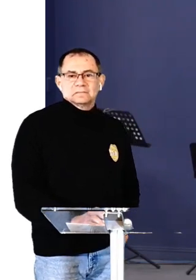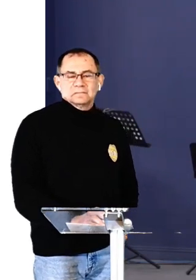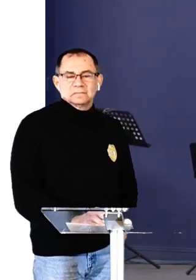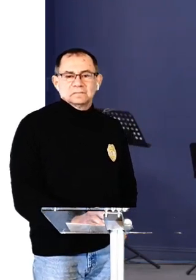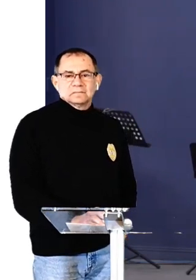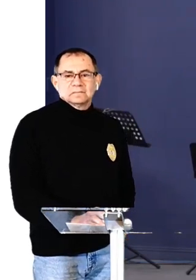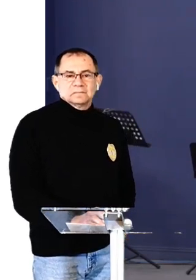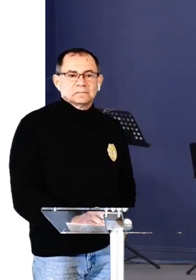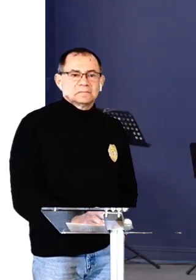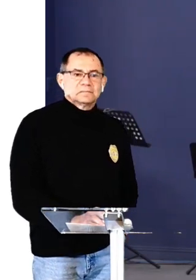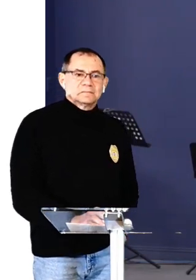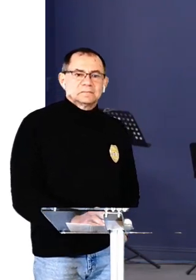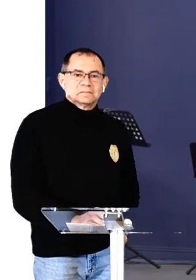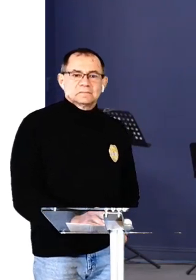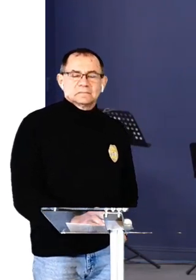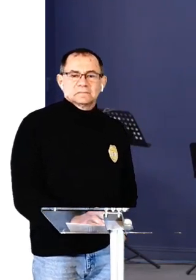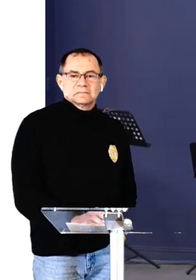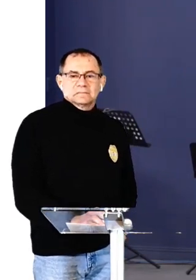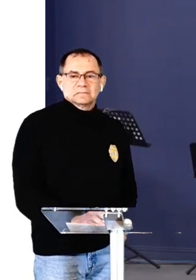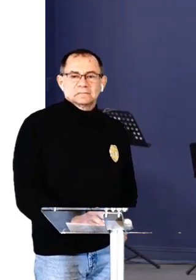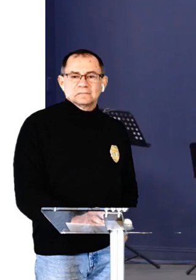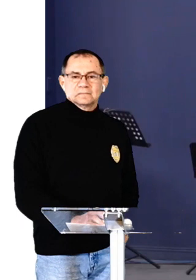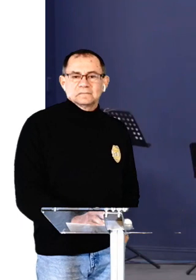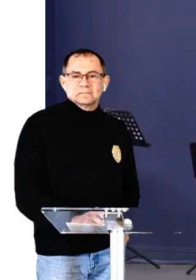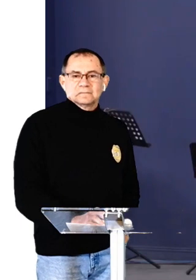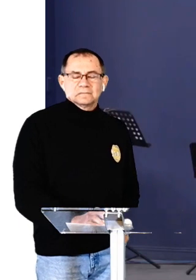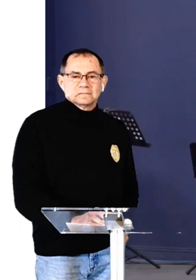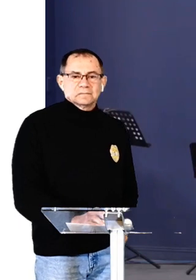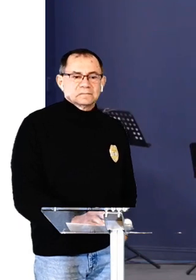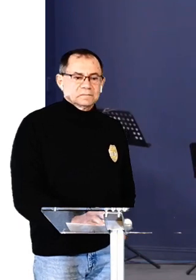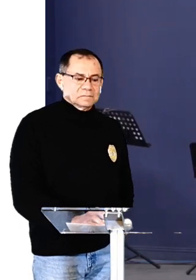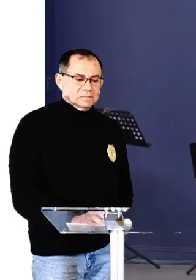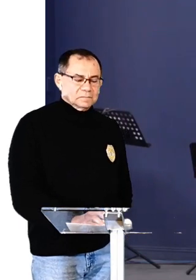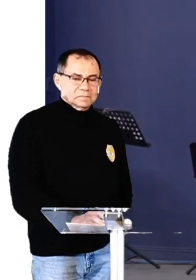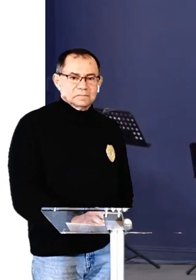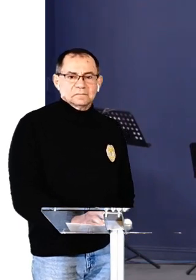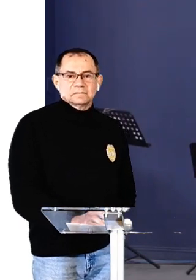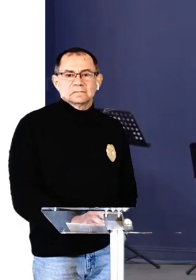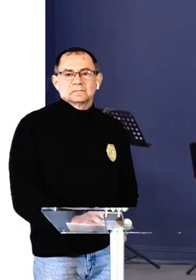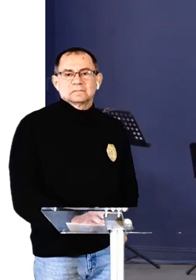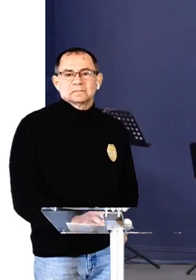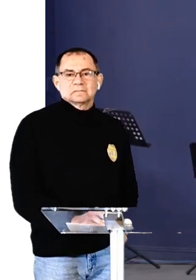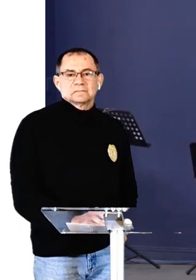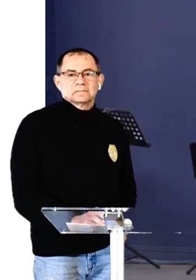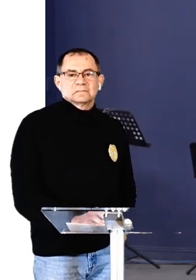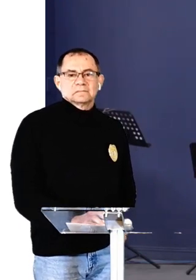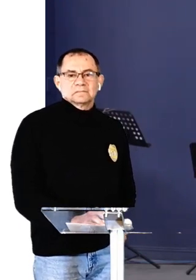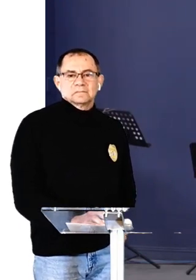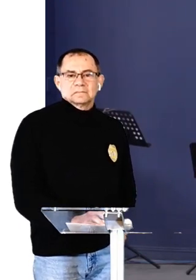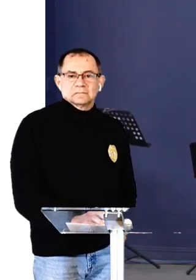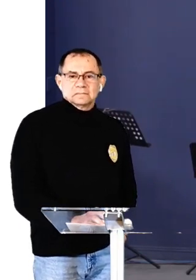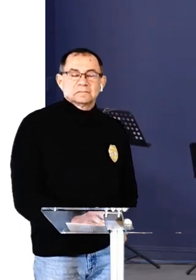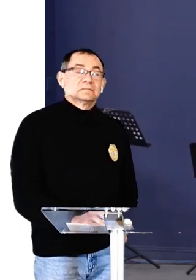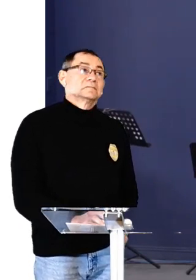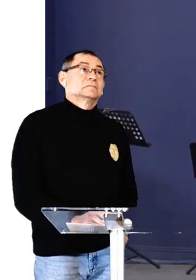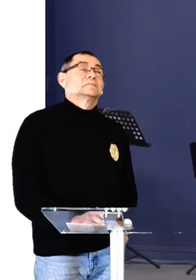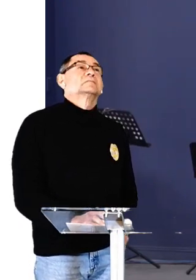que visitan a los brujos, dice Jehová Dios de los ejércitos, pondré mi rostro contra tal